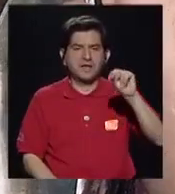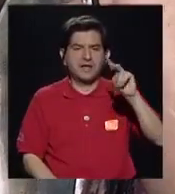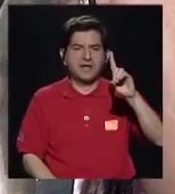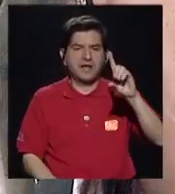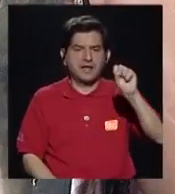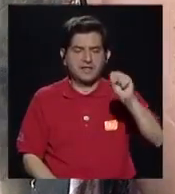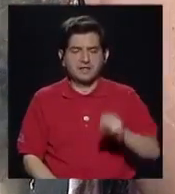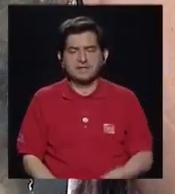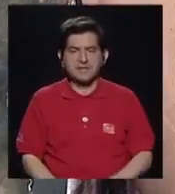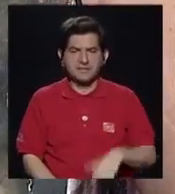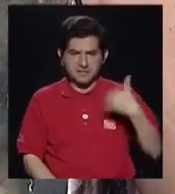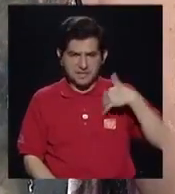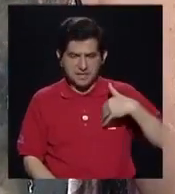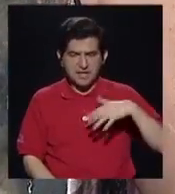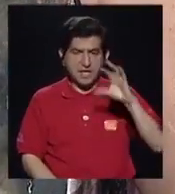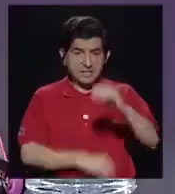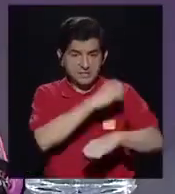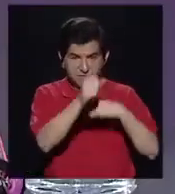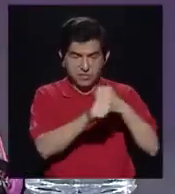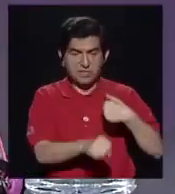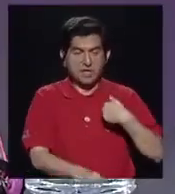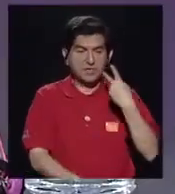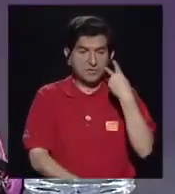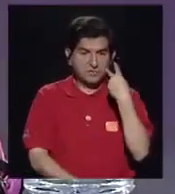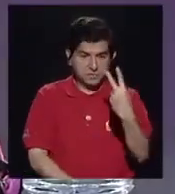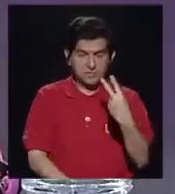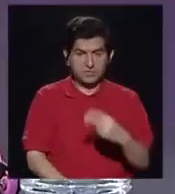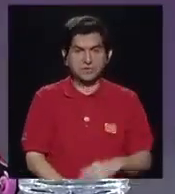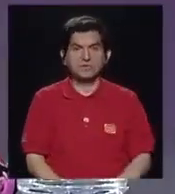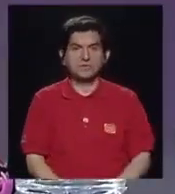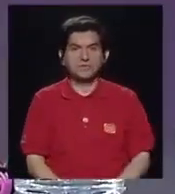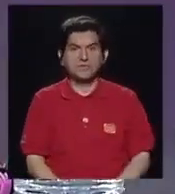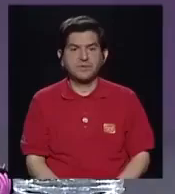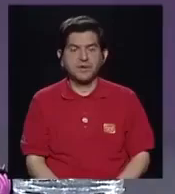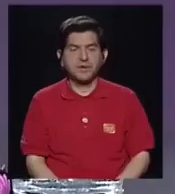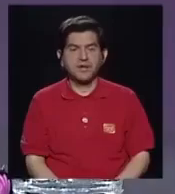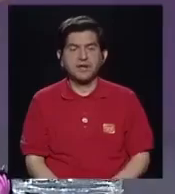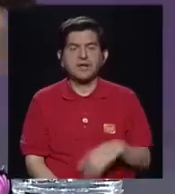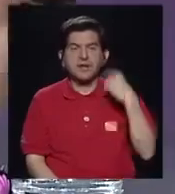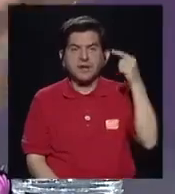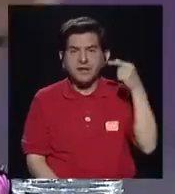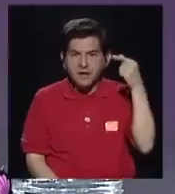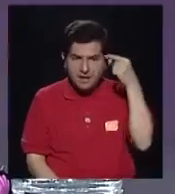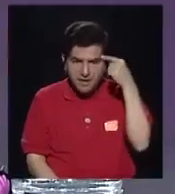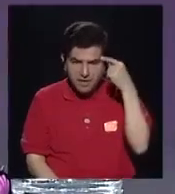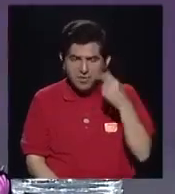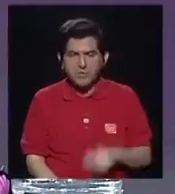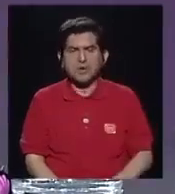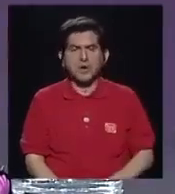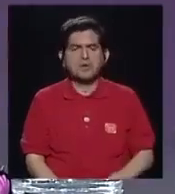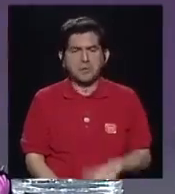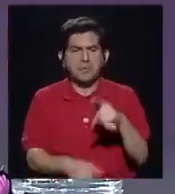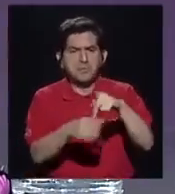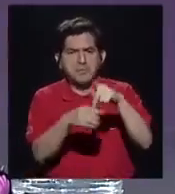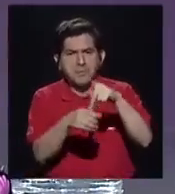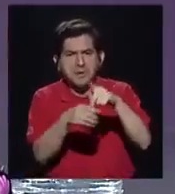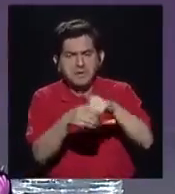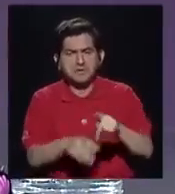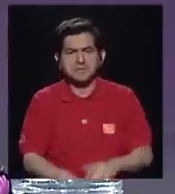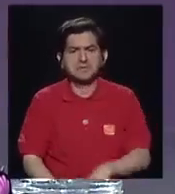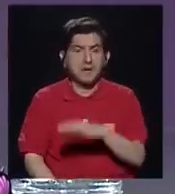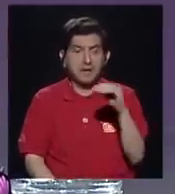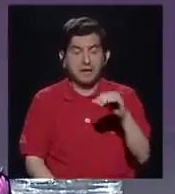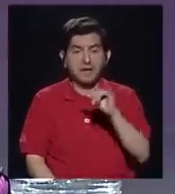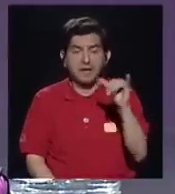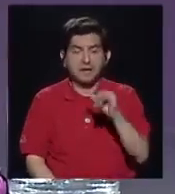50 años yo he visto caer yo he visto la administración pública estar más presente y he visto